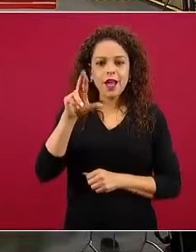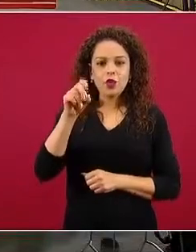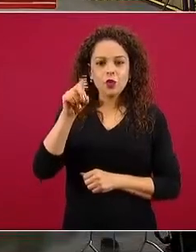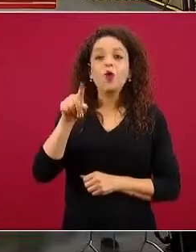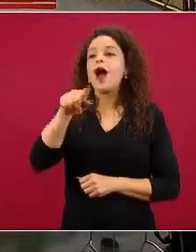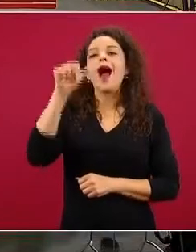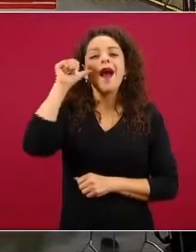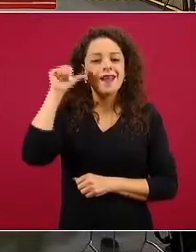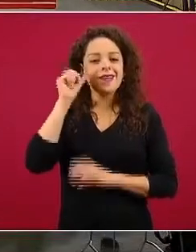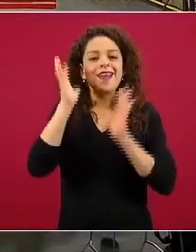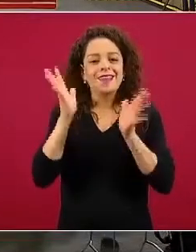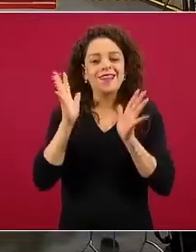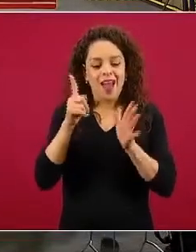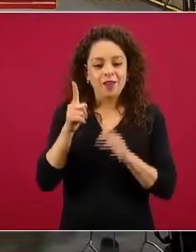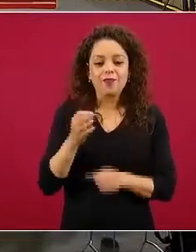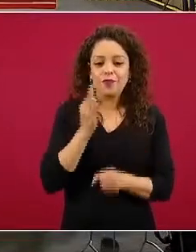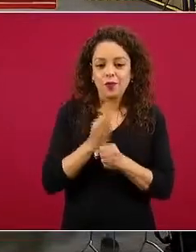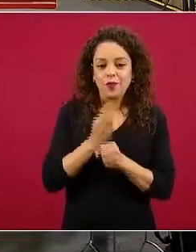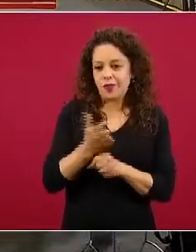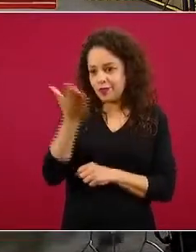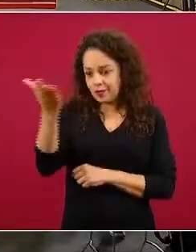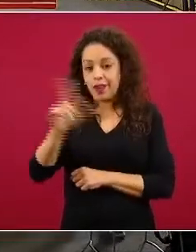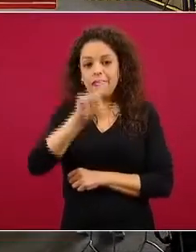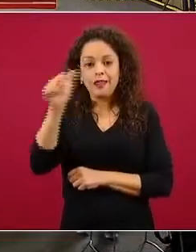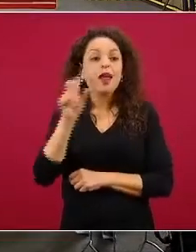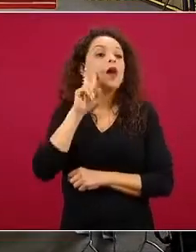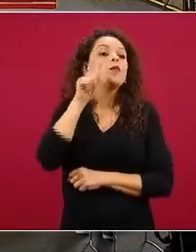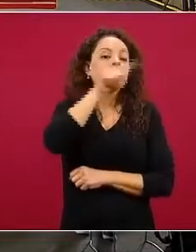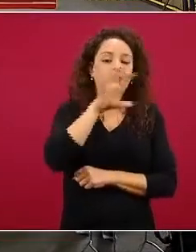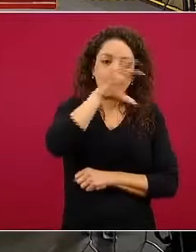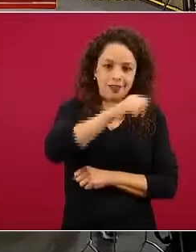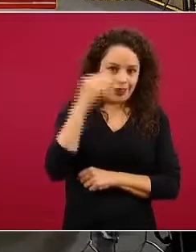Zabaroa, y ahorita si da tiempo nos pasamos allá con usted.